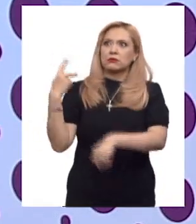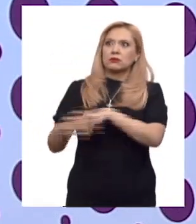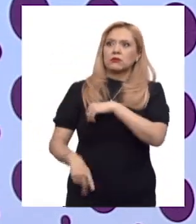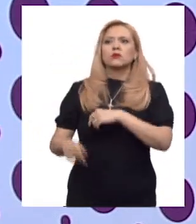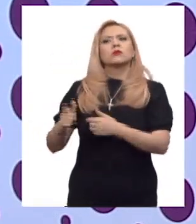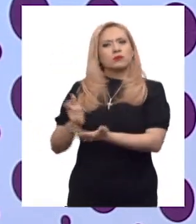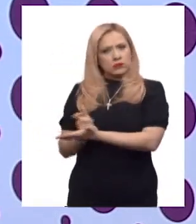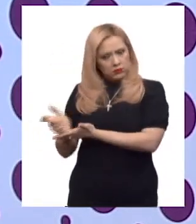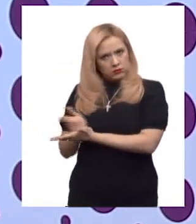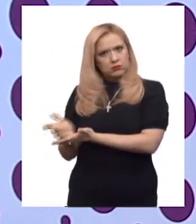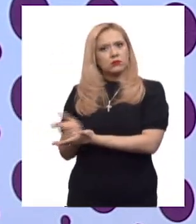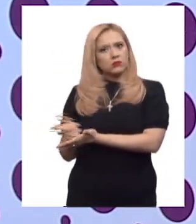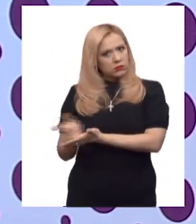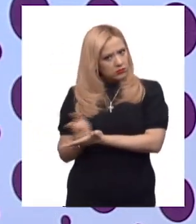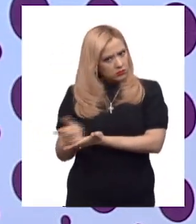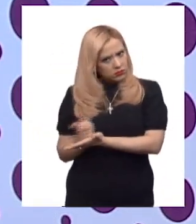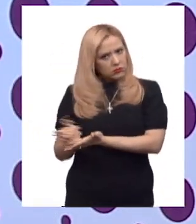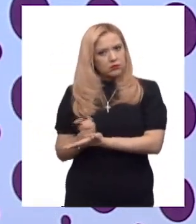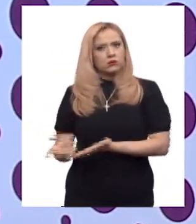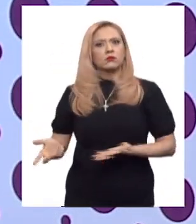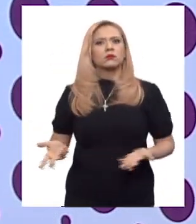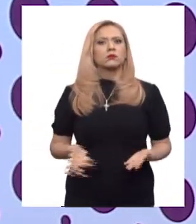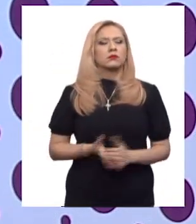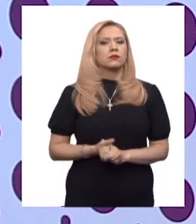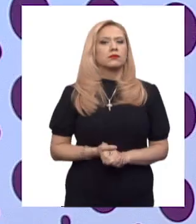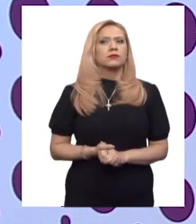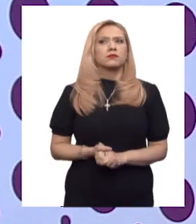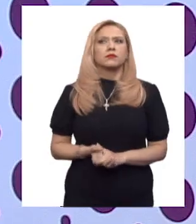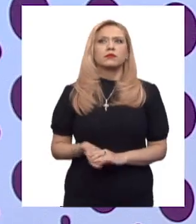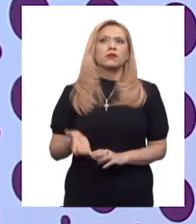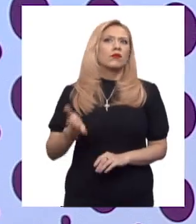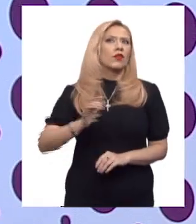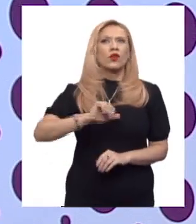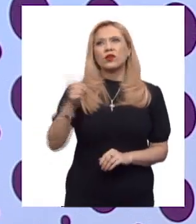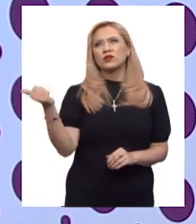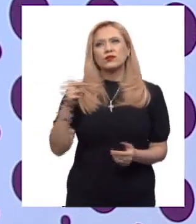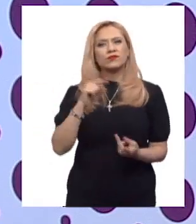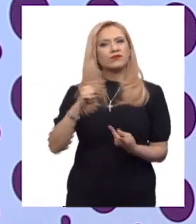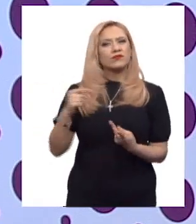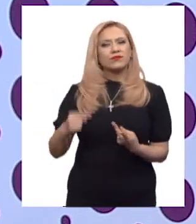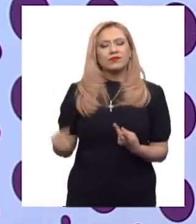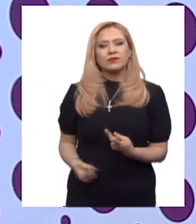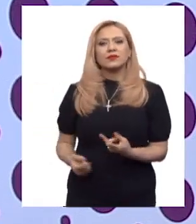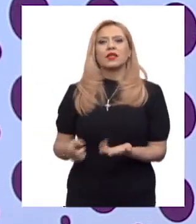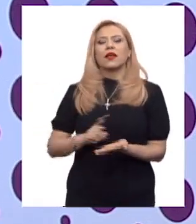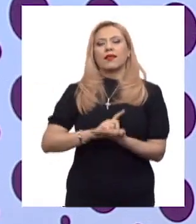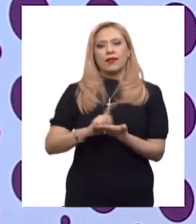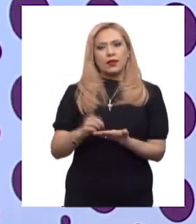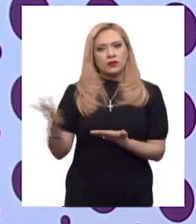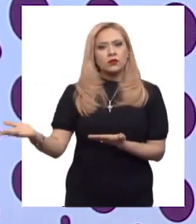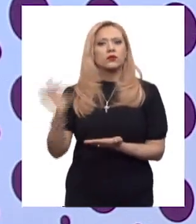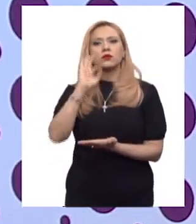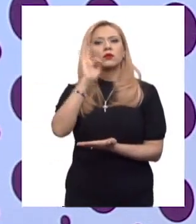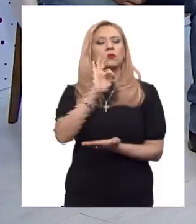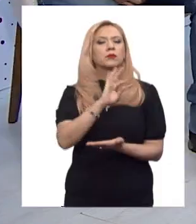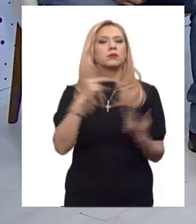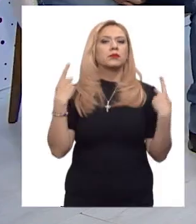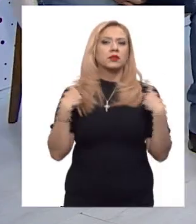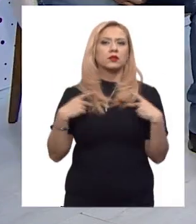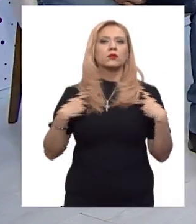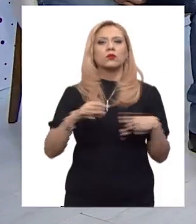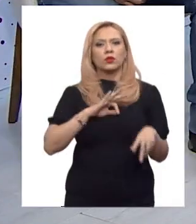sueldo además. Pero también otros mecanismos de derechos hacia las personas que alertan, como la posibilidad de participar